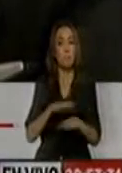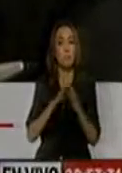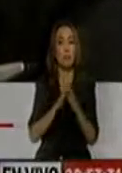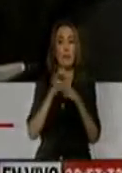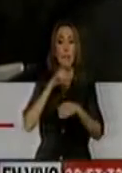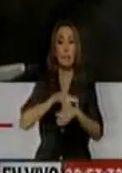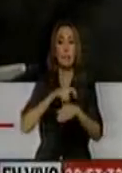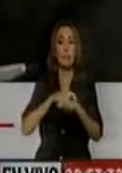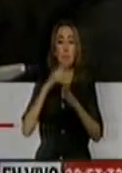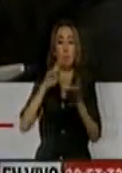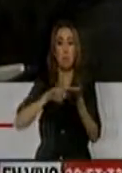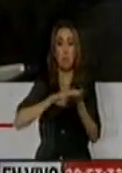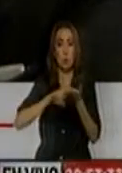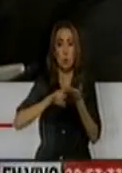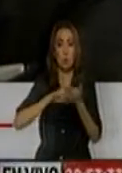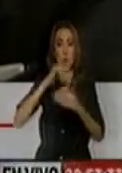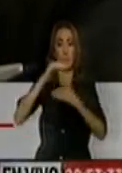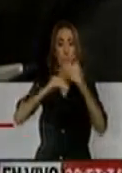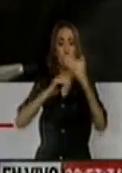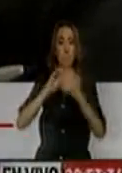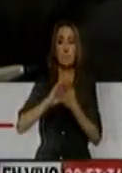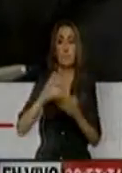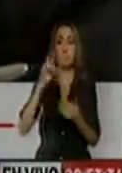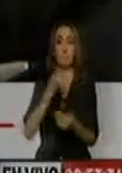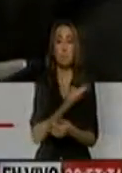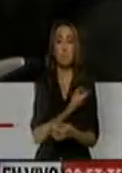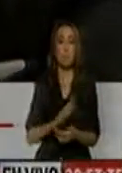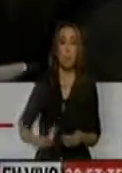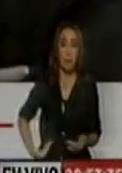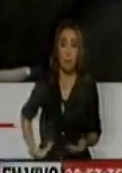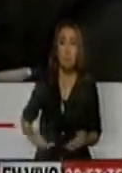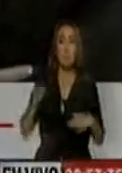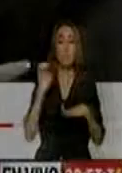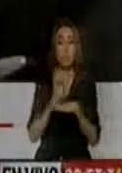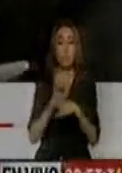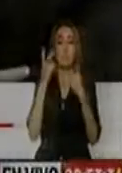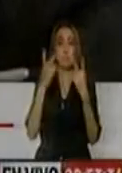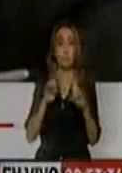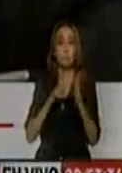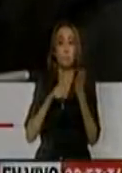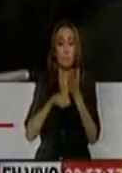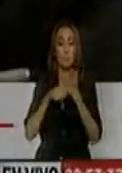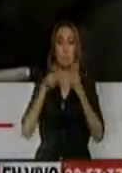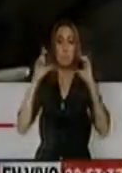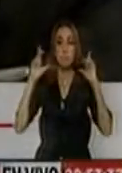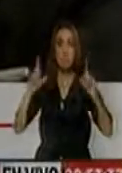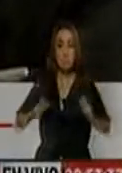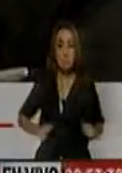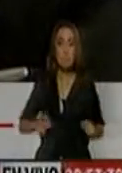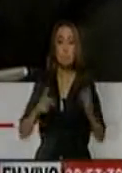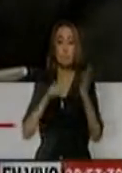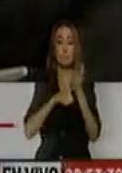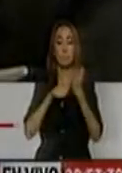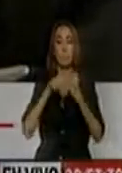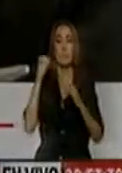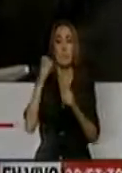de reuniones con la Vicepresidencia de la República también, con el Ministerio de Salud, con el Ministerio de Trabajo, por